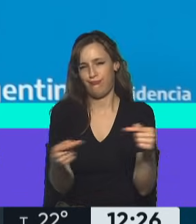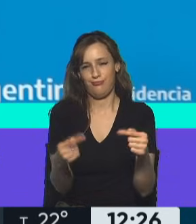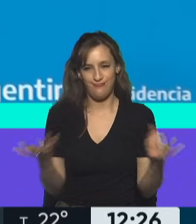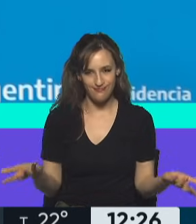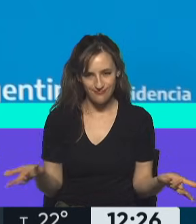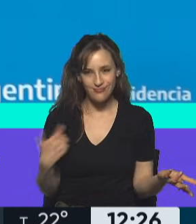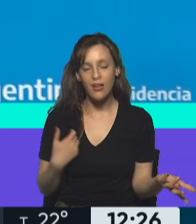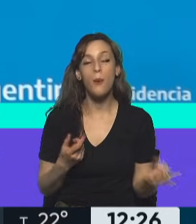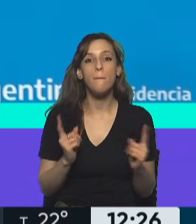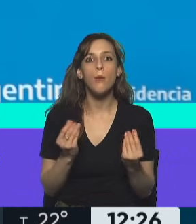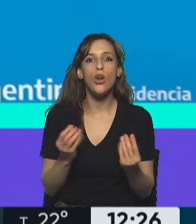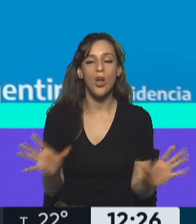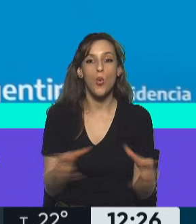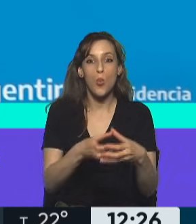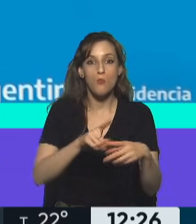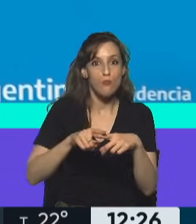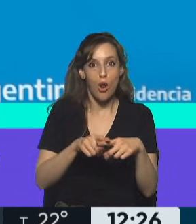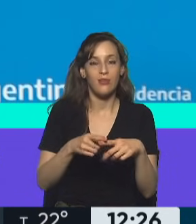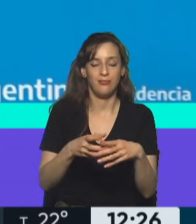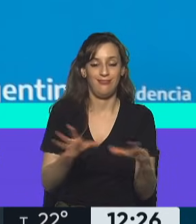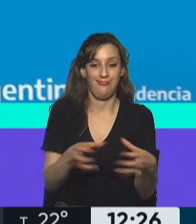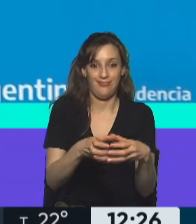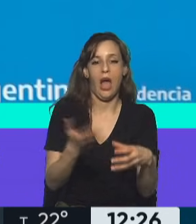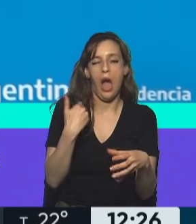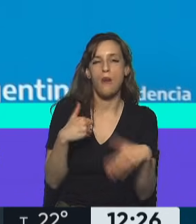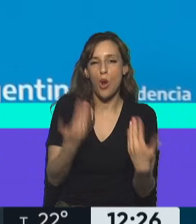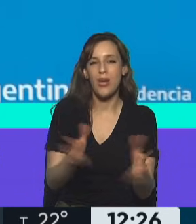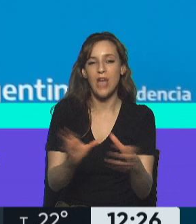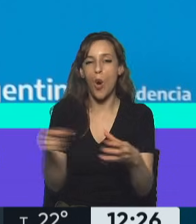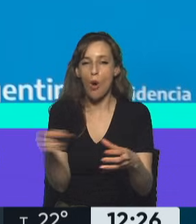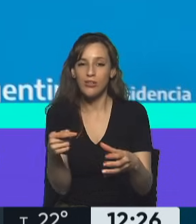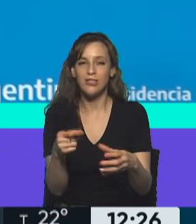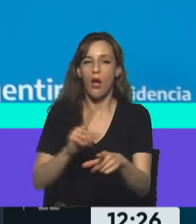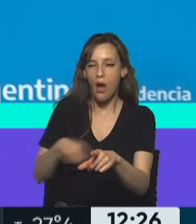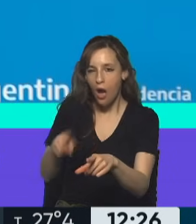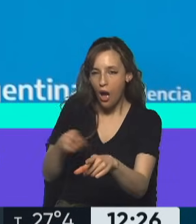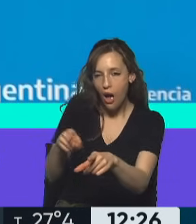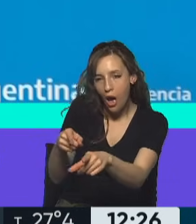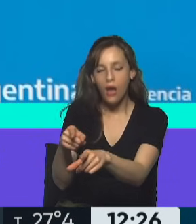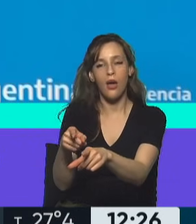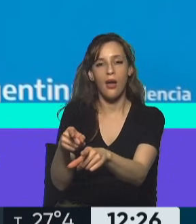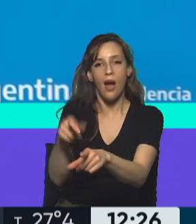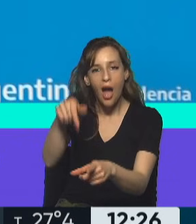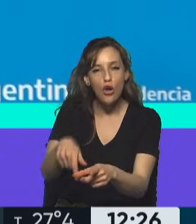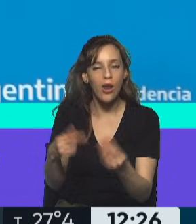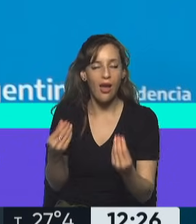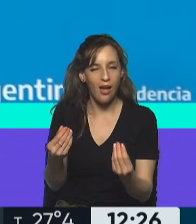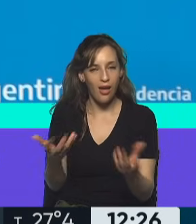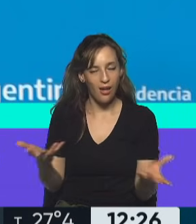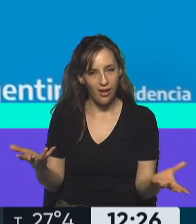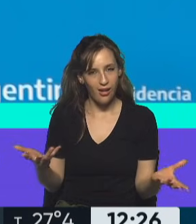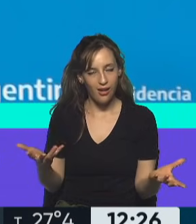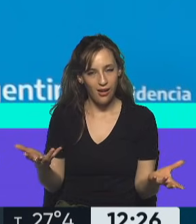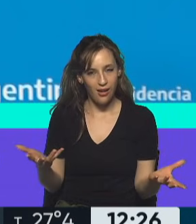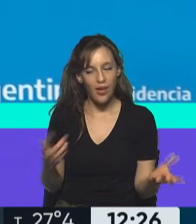misma fuerza política que utilizó la justicia para perseguir a la oposición durante los 4 años de gobierno, ahora sigue hablando de republicanismo y sigue